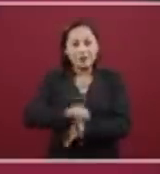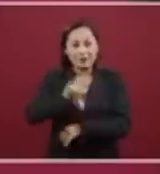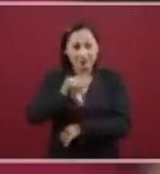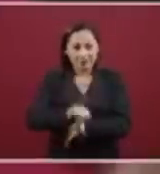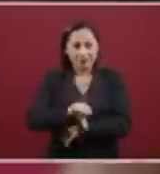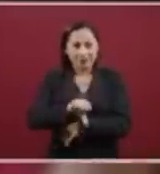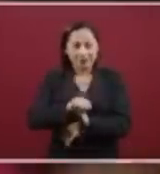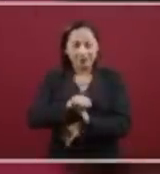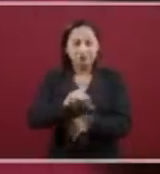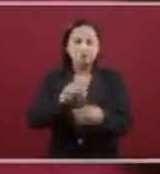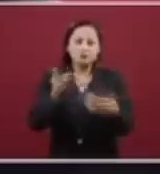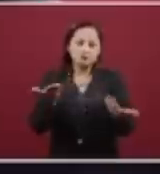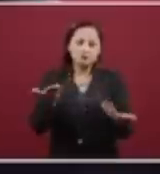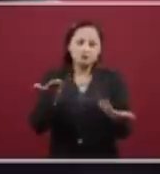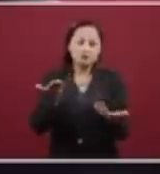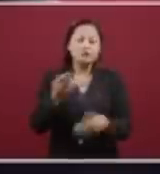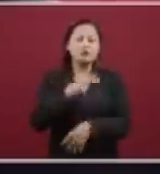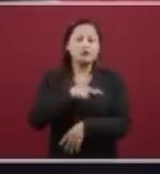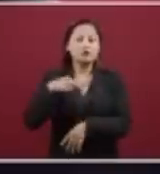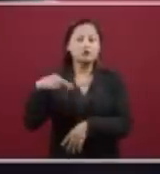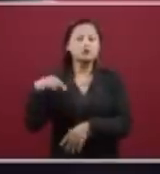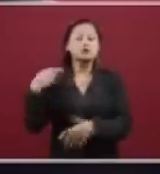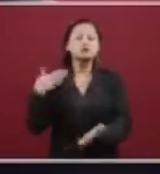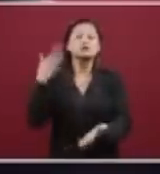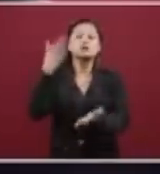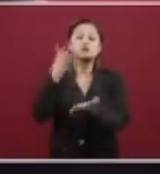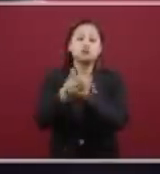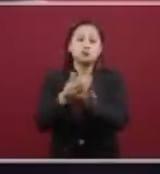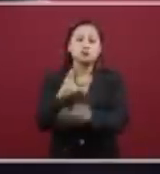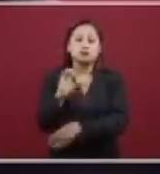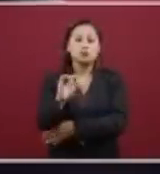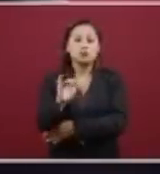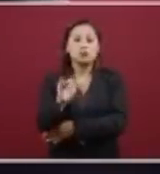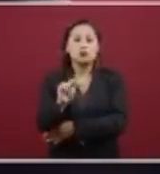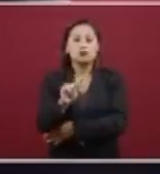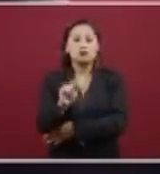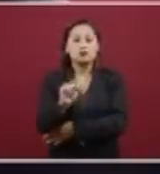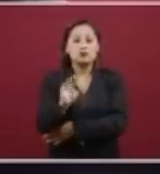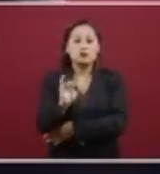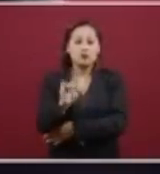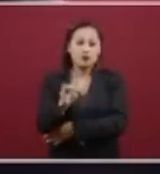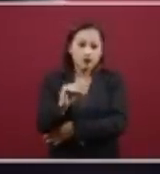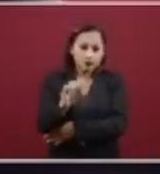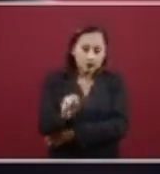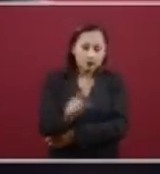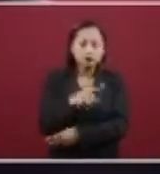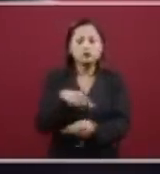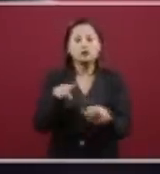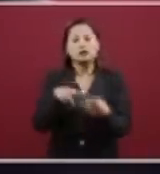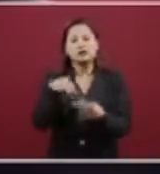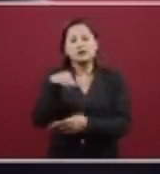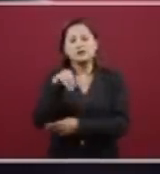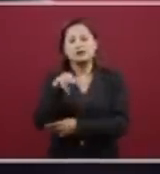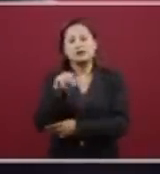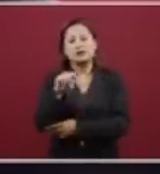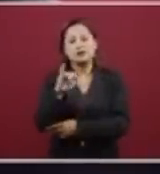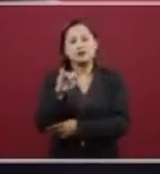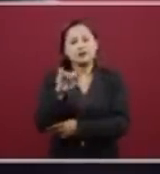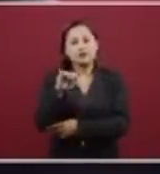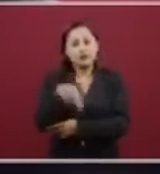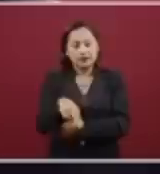vamos a estar en contacto alcohol en minatitlán mañana también